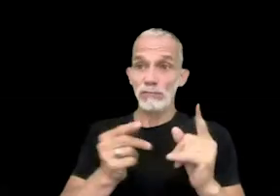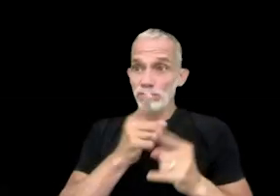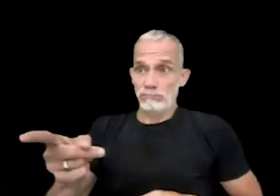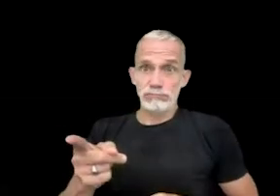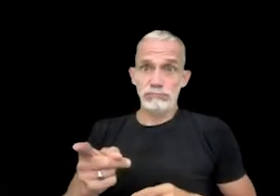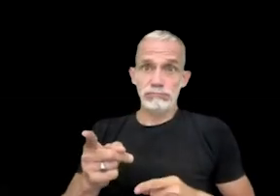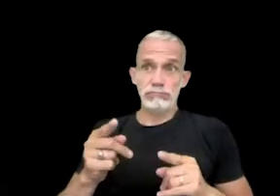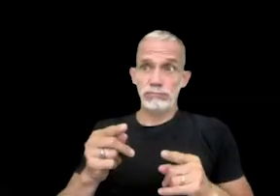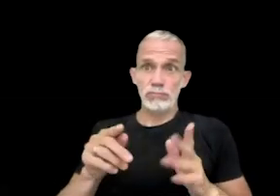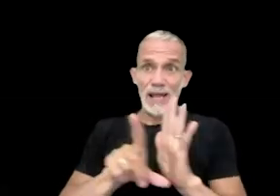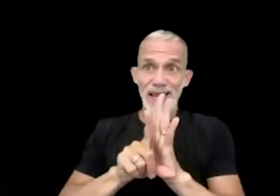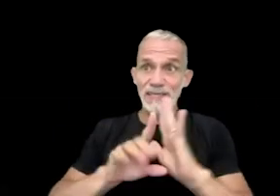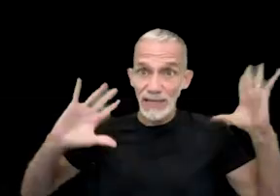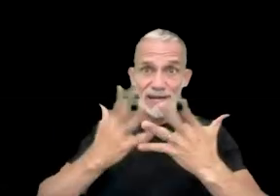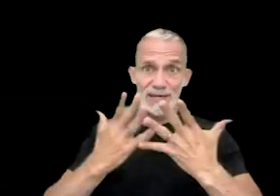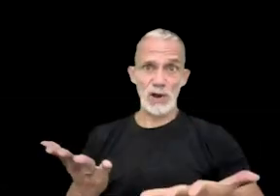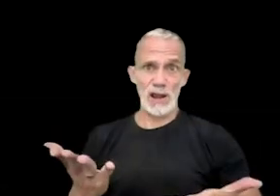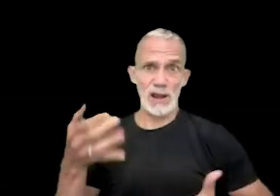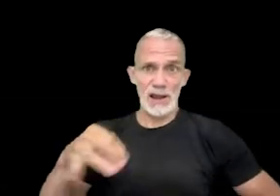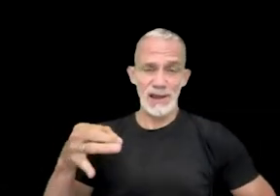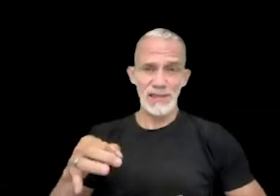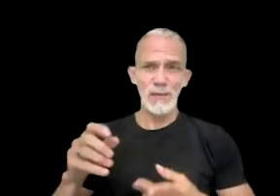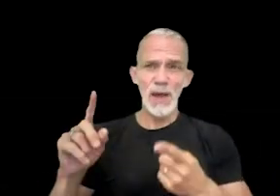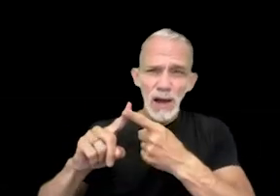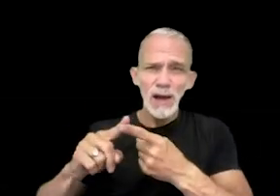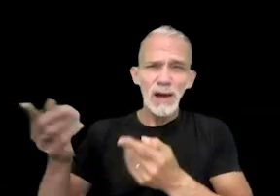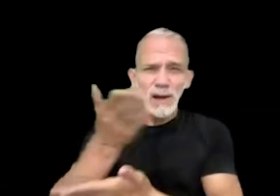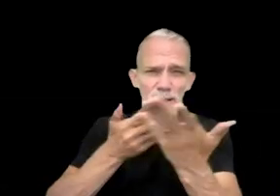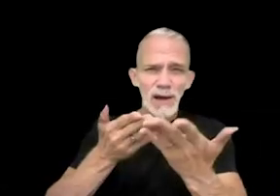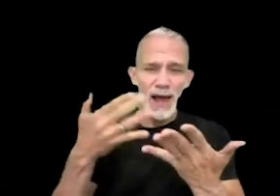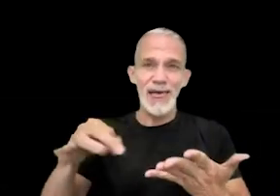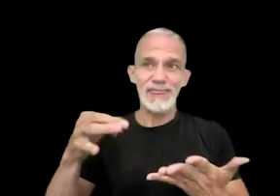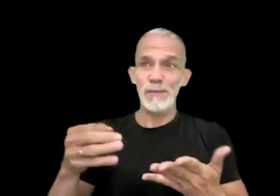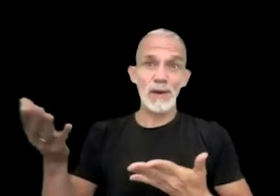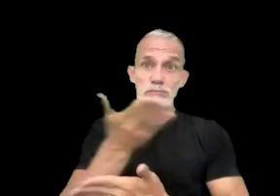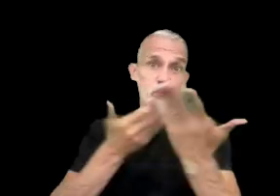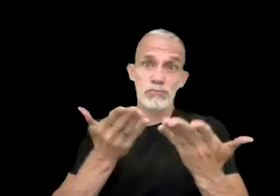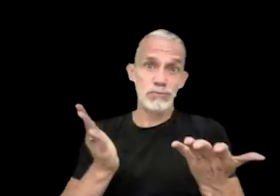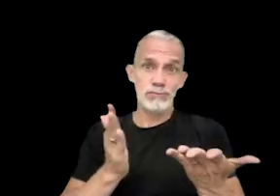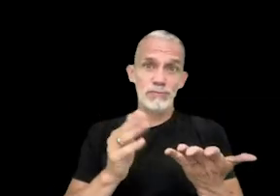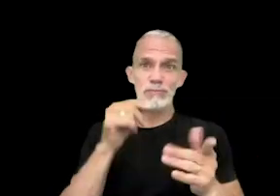con norma internacional, que forzosamente tiene que ser coordinada y tiene que ser en cooperación.